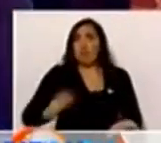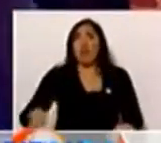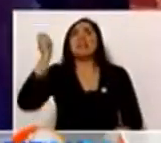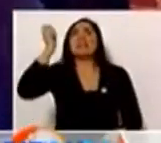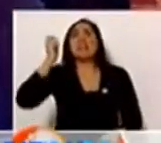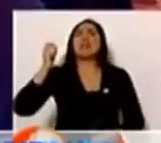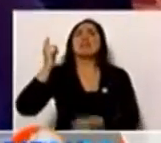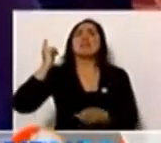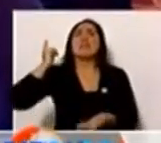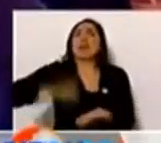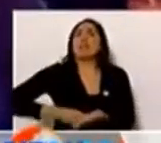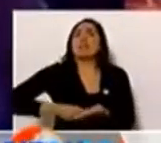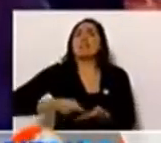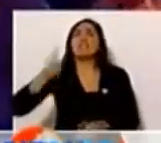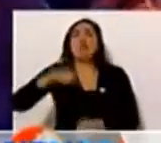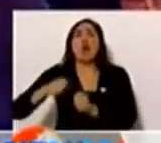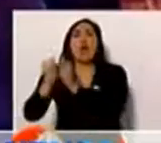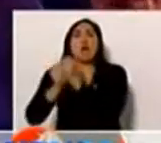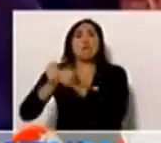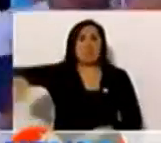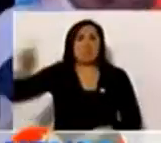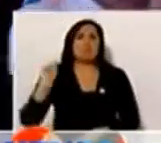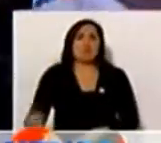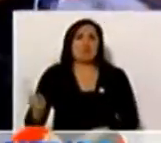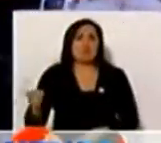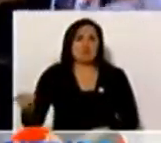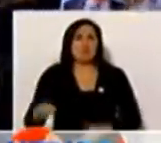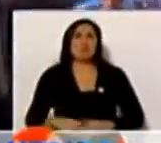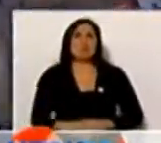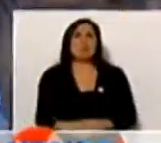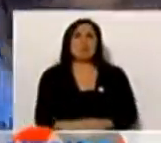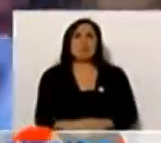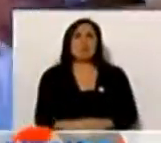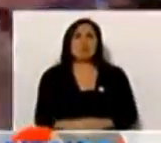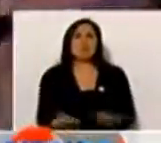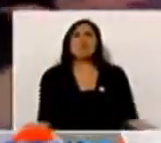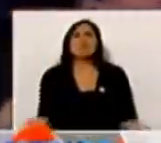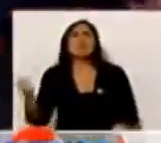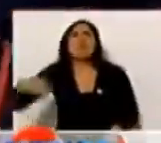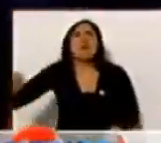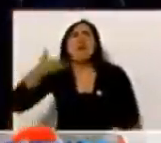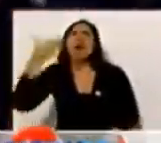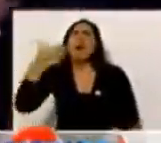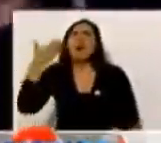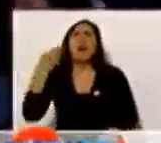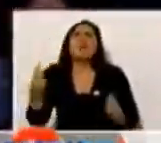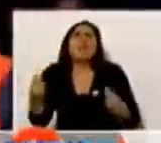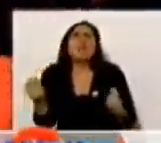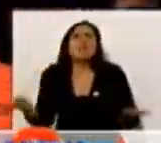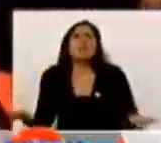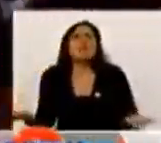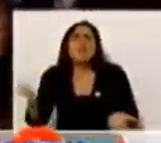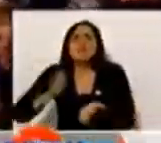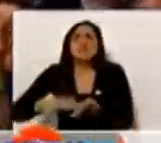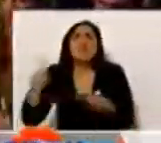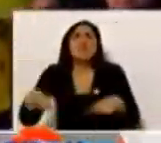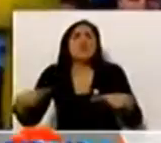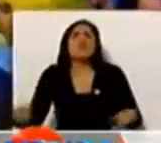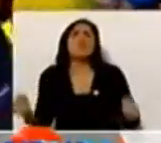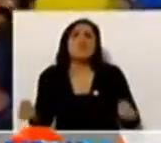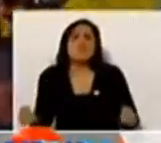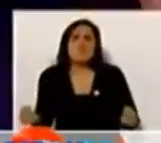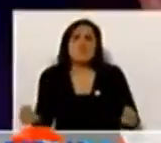los empresarios y los grandes monopolios. Cristina Fernández defendió la reciente aprobación de su polémica